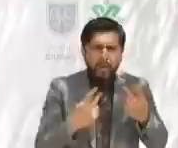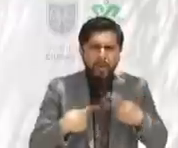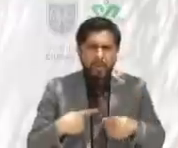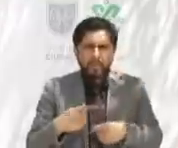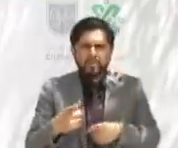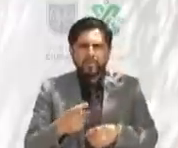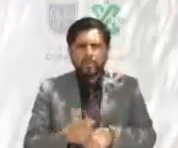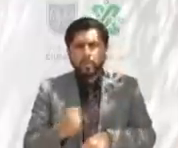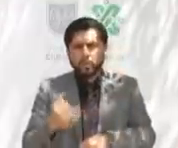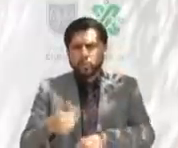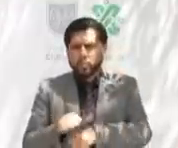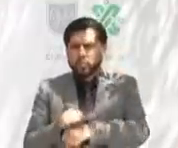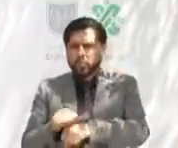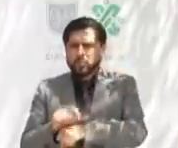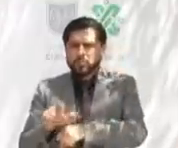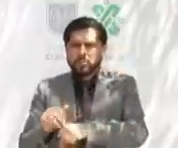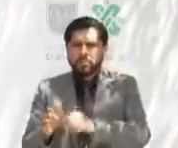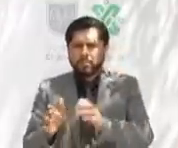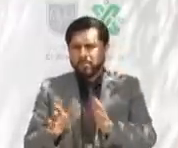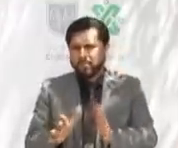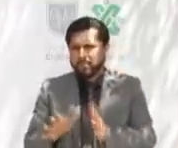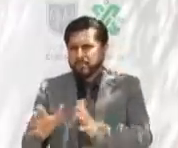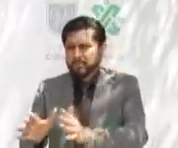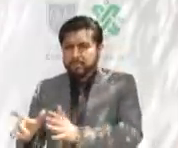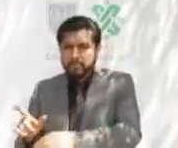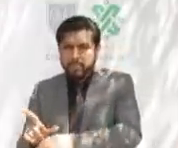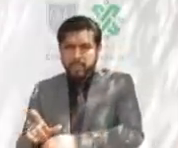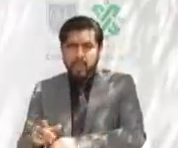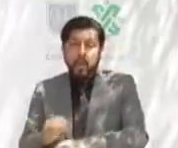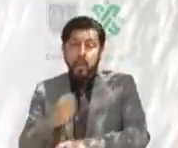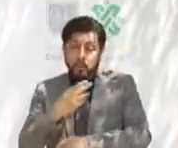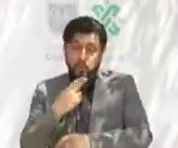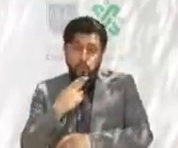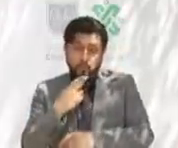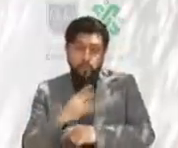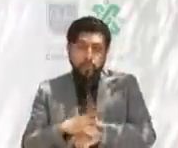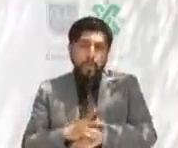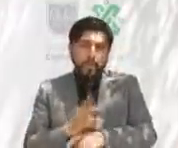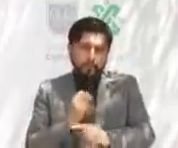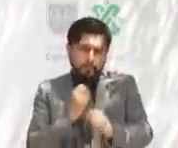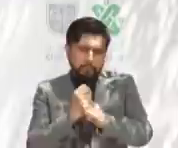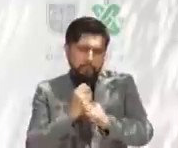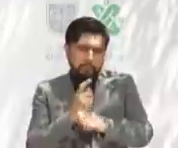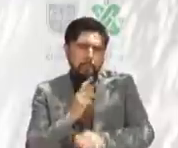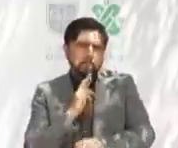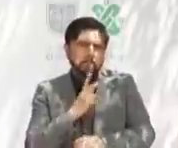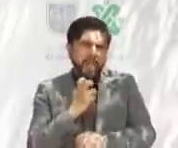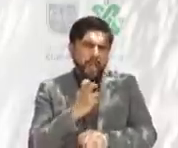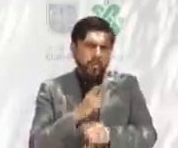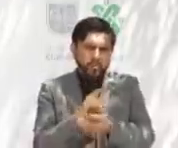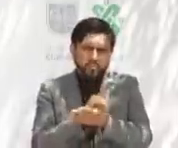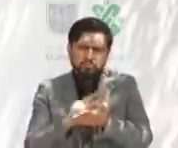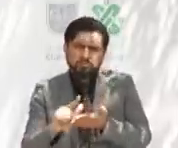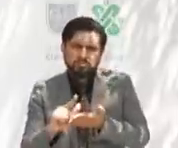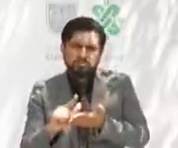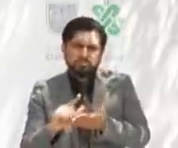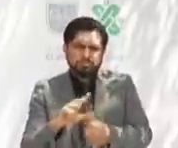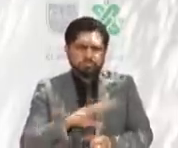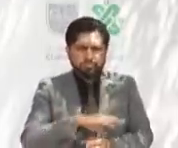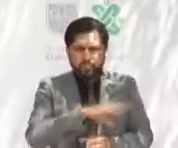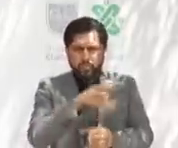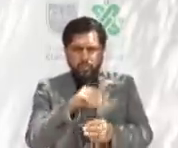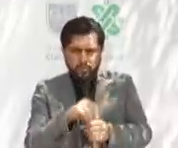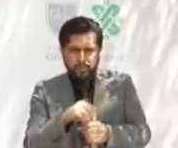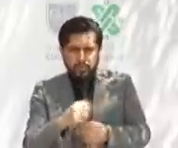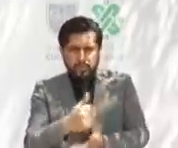para subirse al transporte público, tenemos que ofrecer un mejor transporte público. Y eso es lo que estamos haciendo y por eso la movilidad integrada